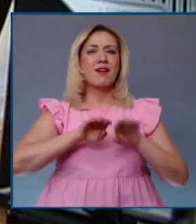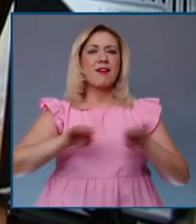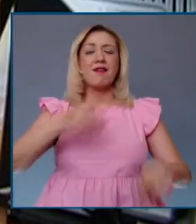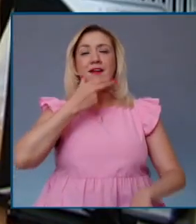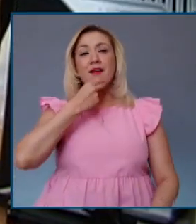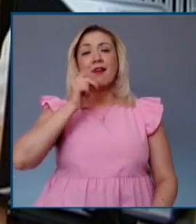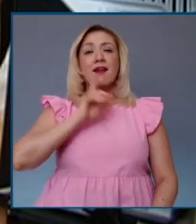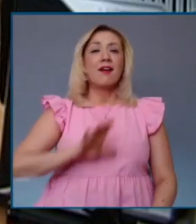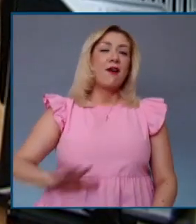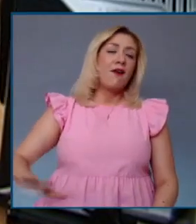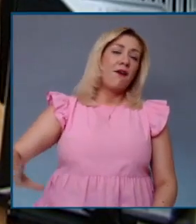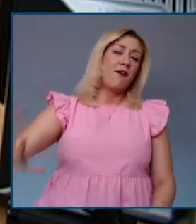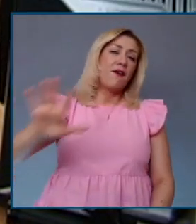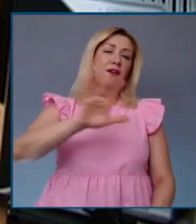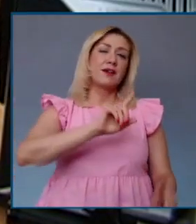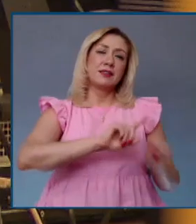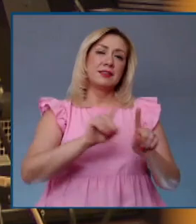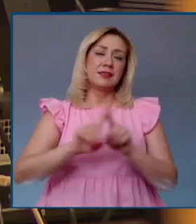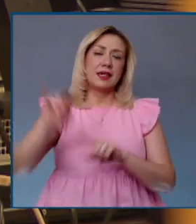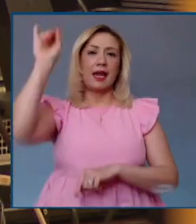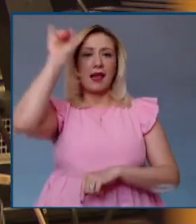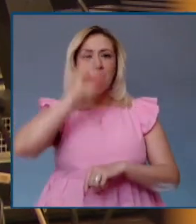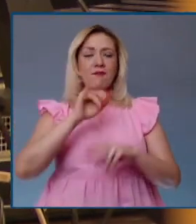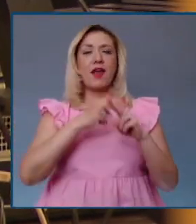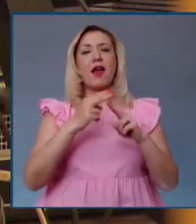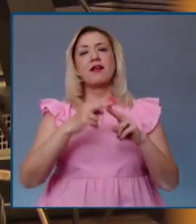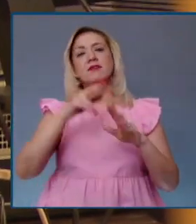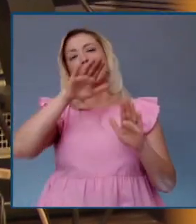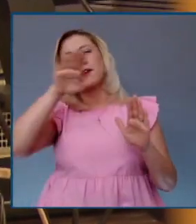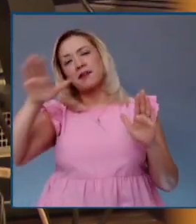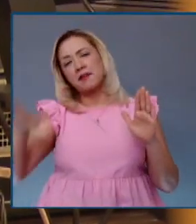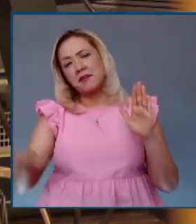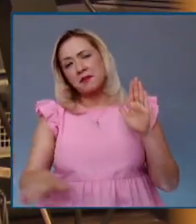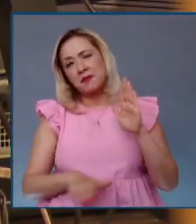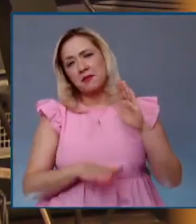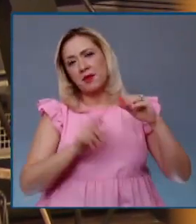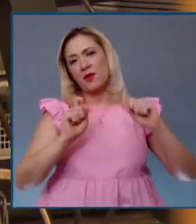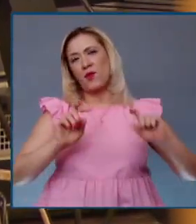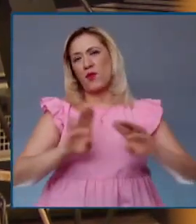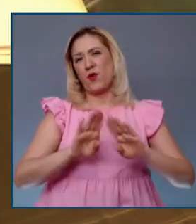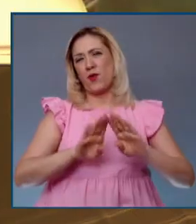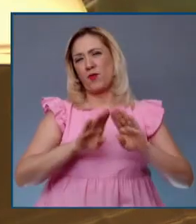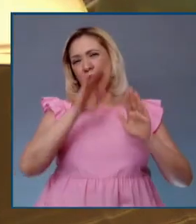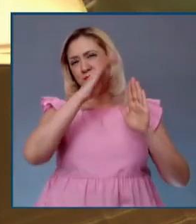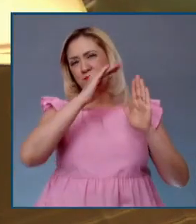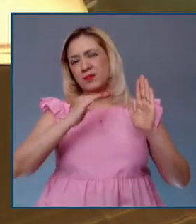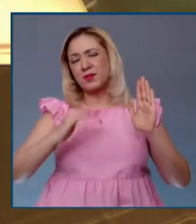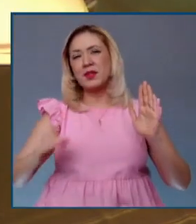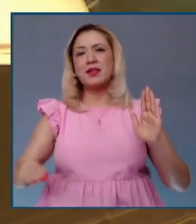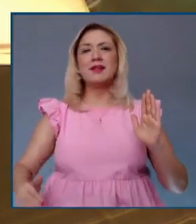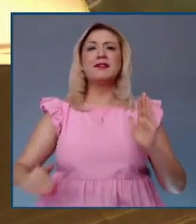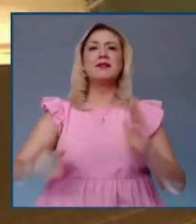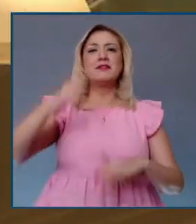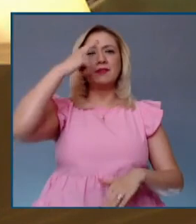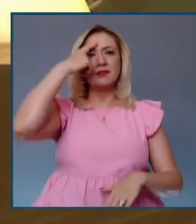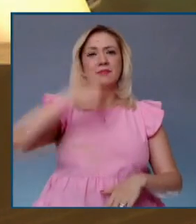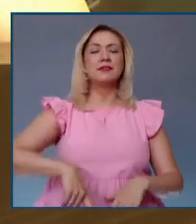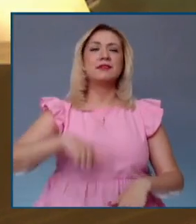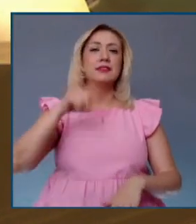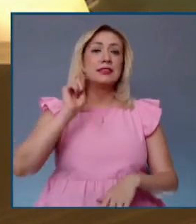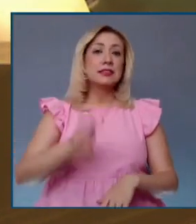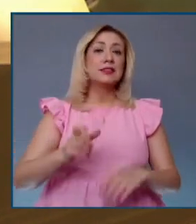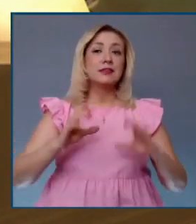niveles jerárquicos. Indicó que se trata de una política voluntaria para favorecer el desarrollo integral de las y los